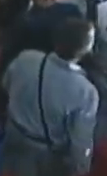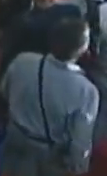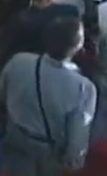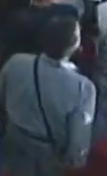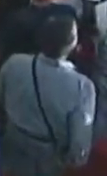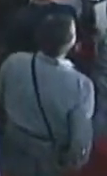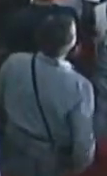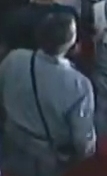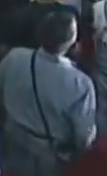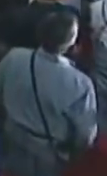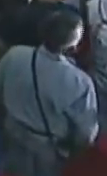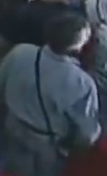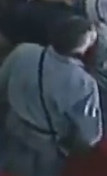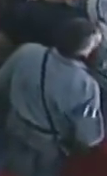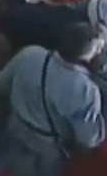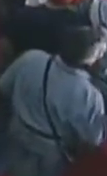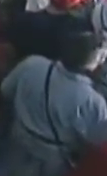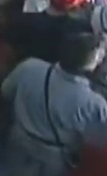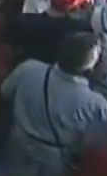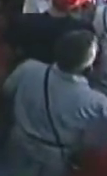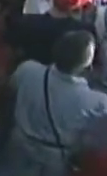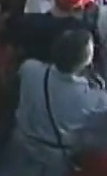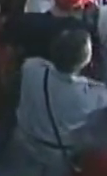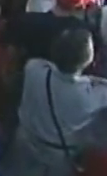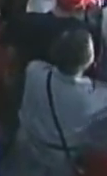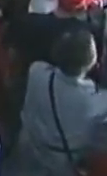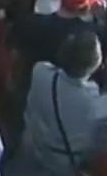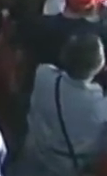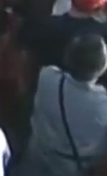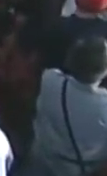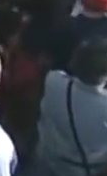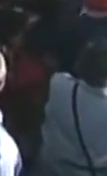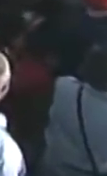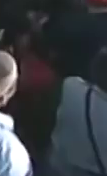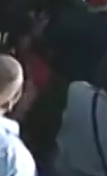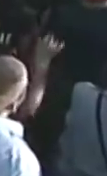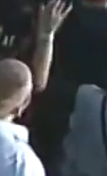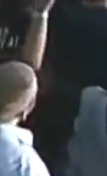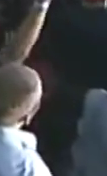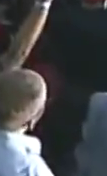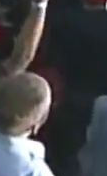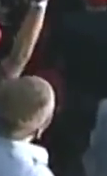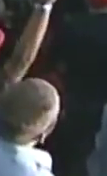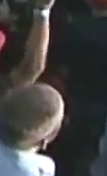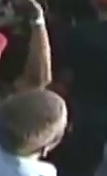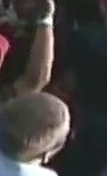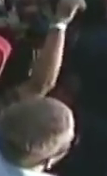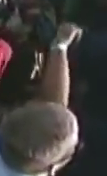¡A ver! ¡Y todos los chavistas con la mano para arriba!